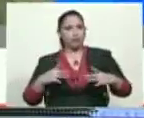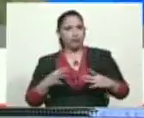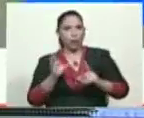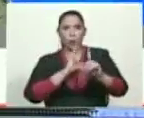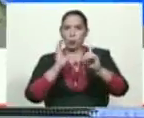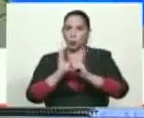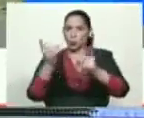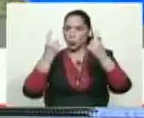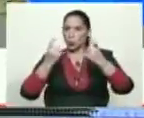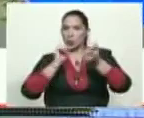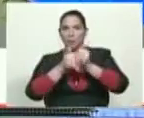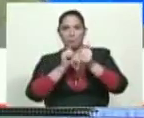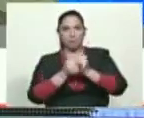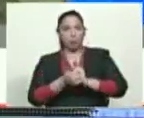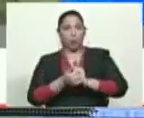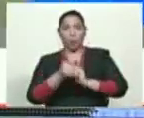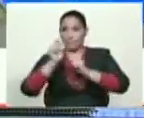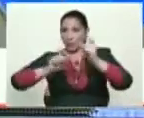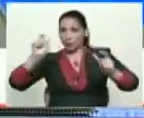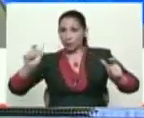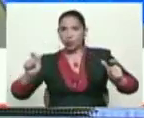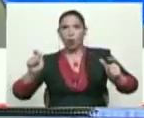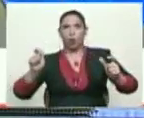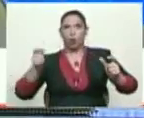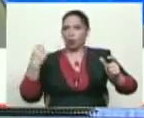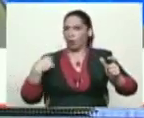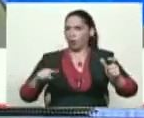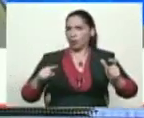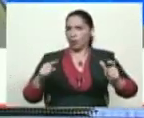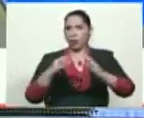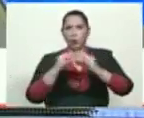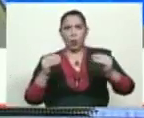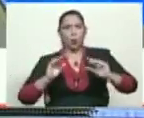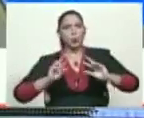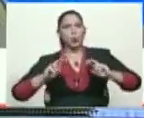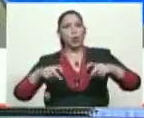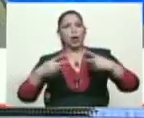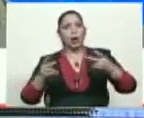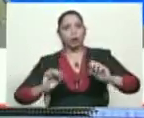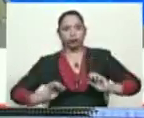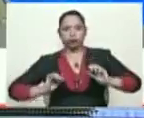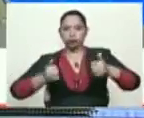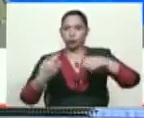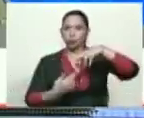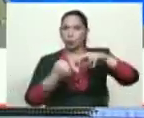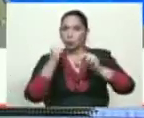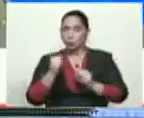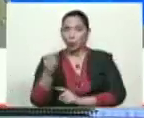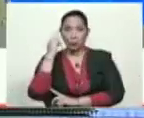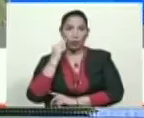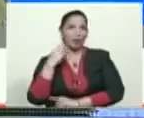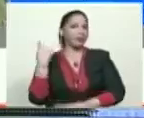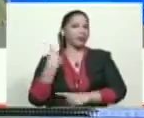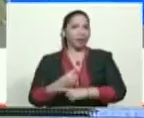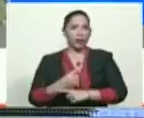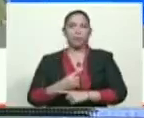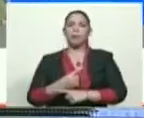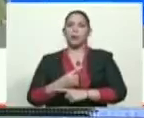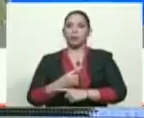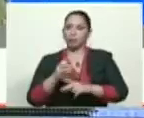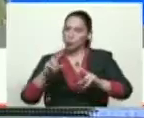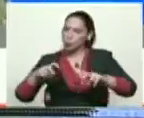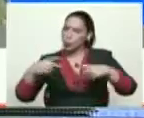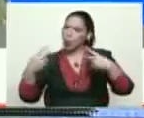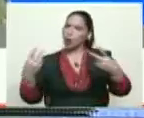cultura su deporte que la gente a leh tenga todo es un nuevo comienzo de la revolución bolivariana pero tiene que ser un verdadero nuevo